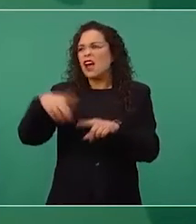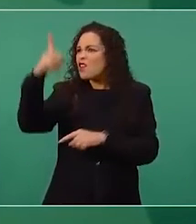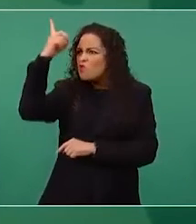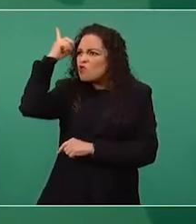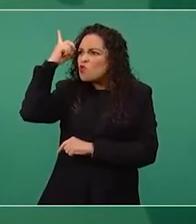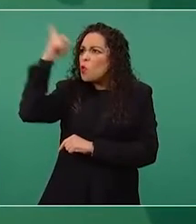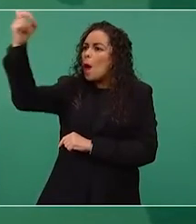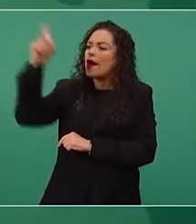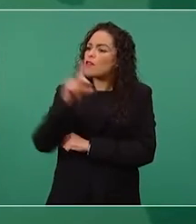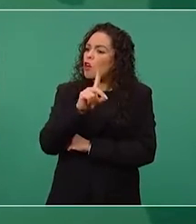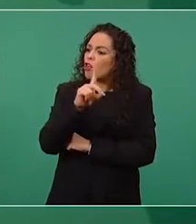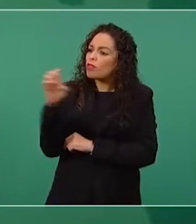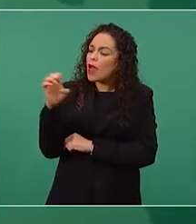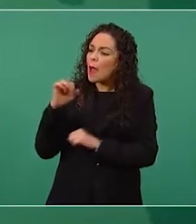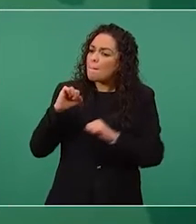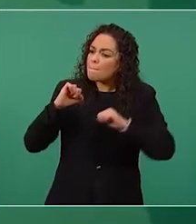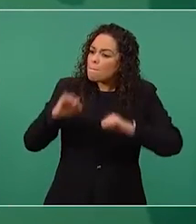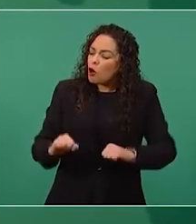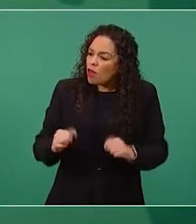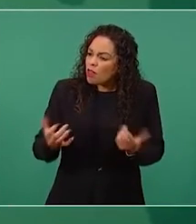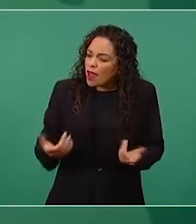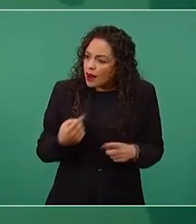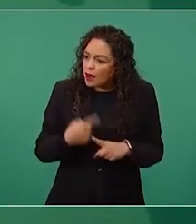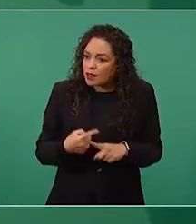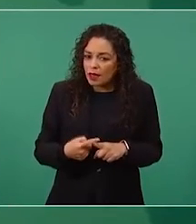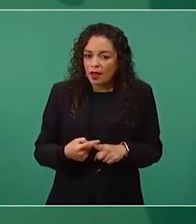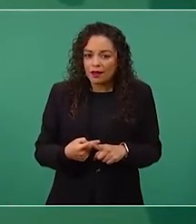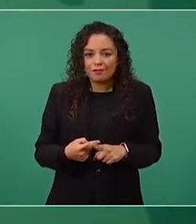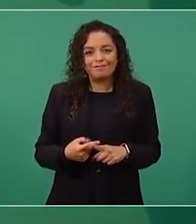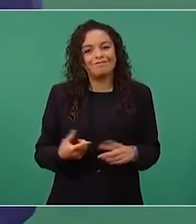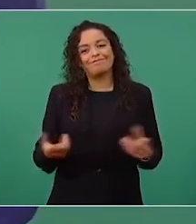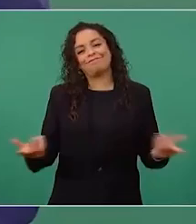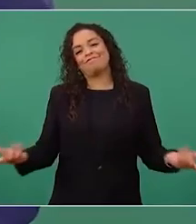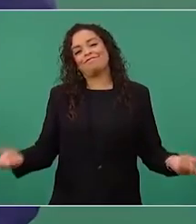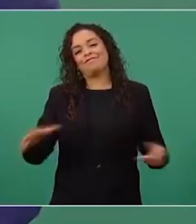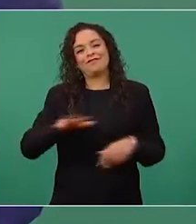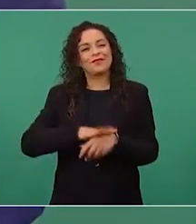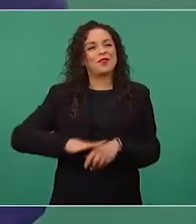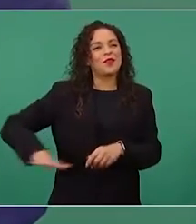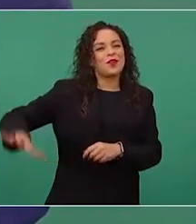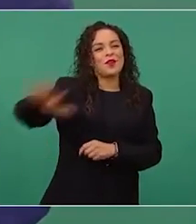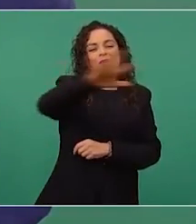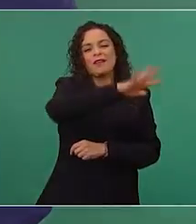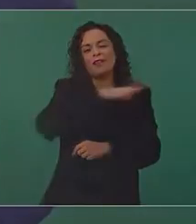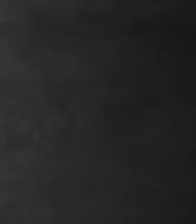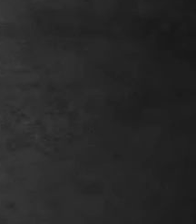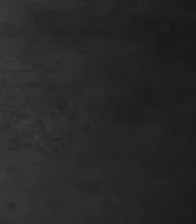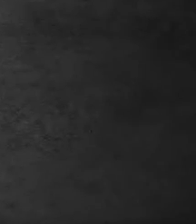El pueblo. ¿Qué es la democracia?